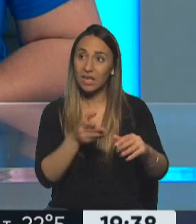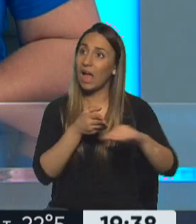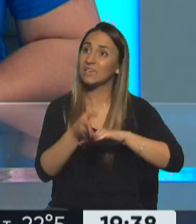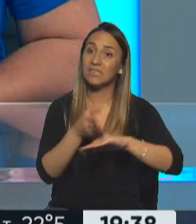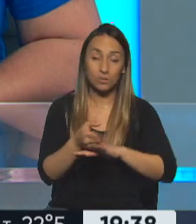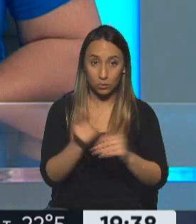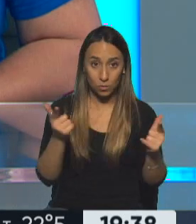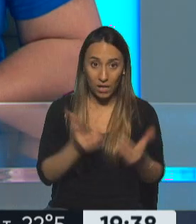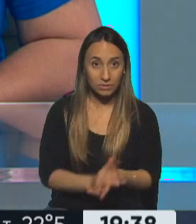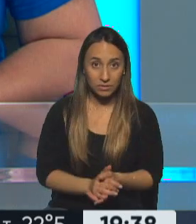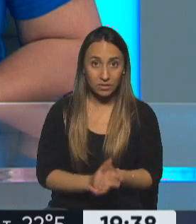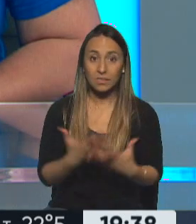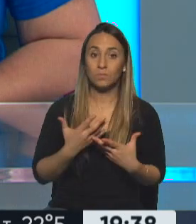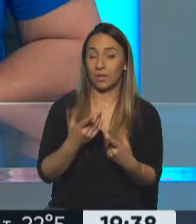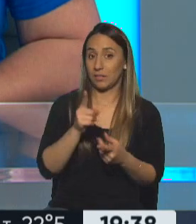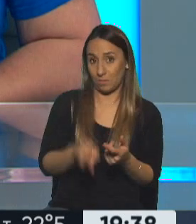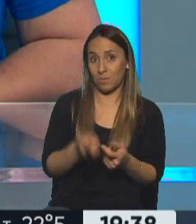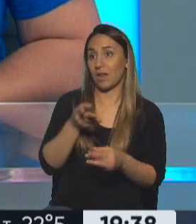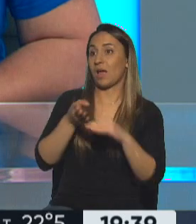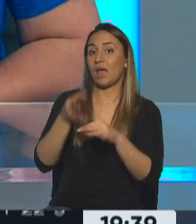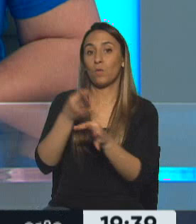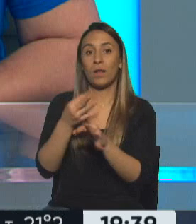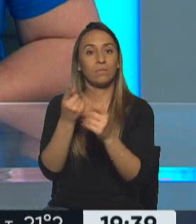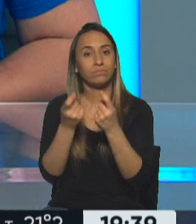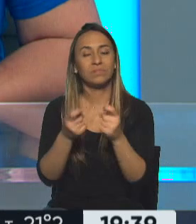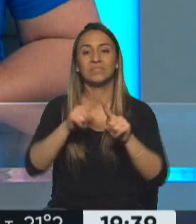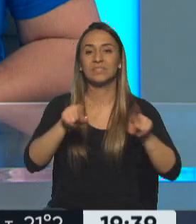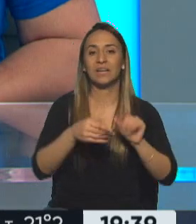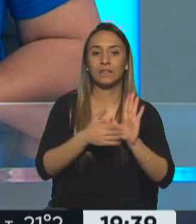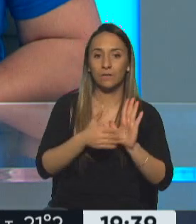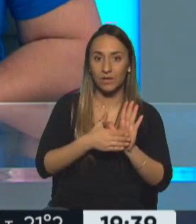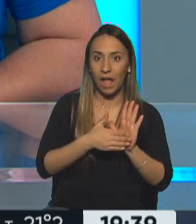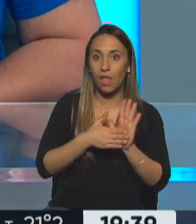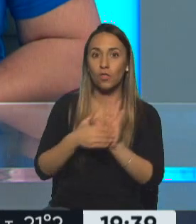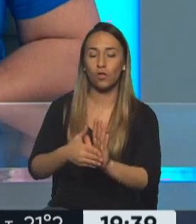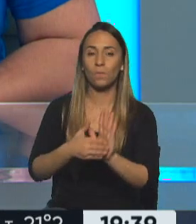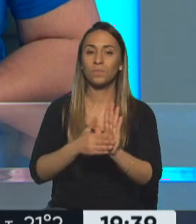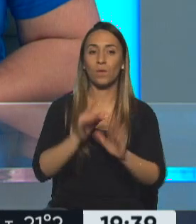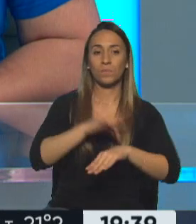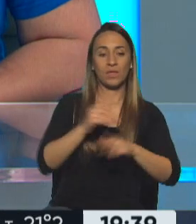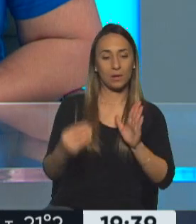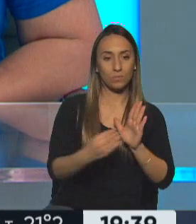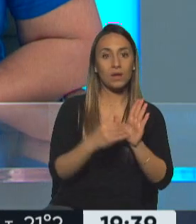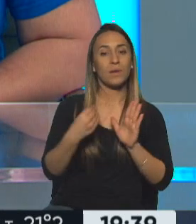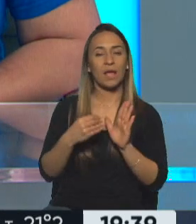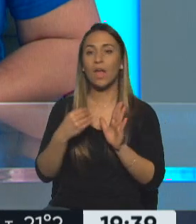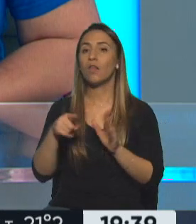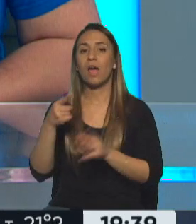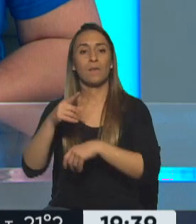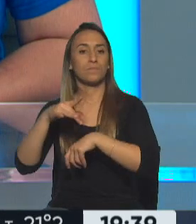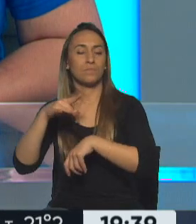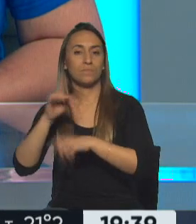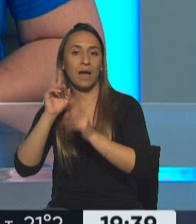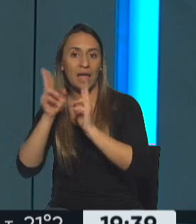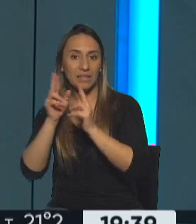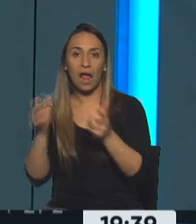base. Porque también para ir a una escuela necesitan un certificado y estar cubiertos con ese diagnóstico para tener una maestra integradora y un acompañante terapéutico.